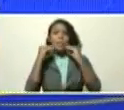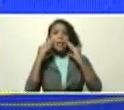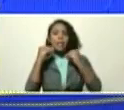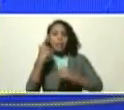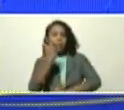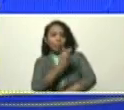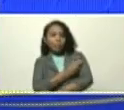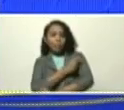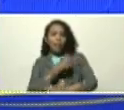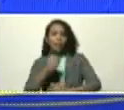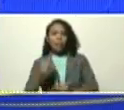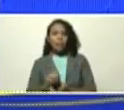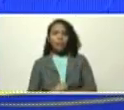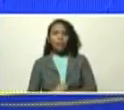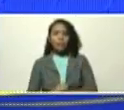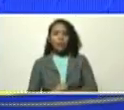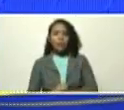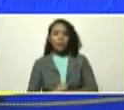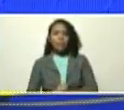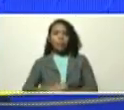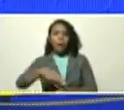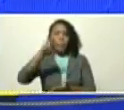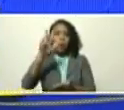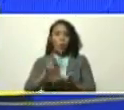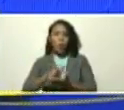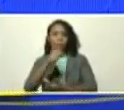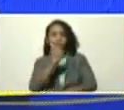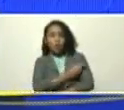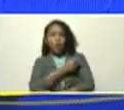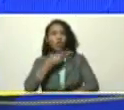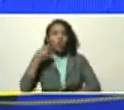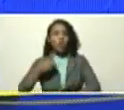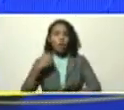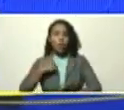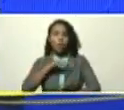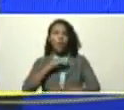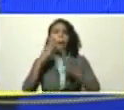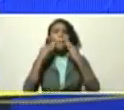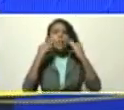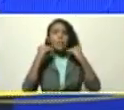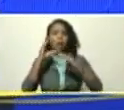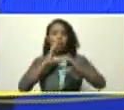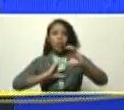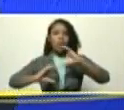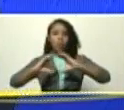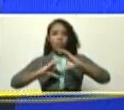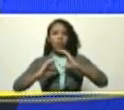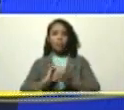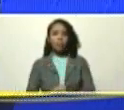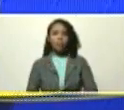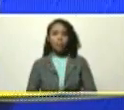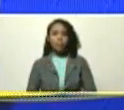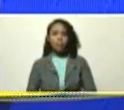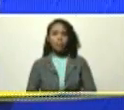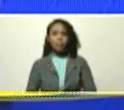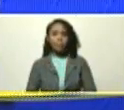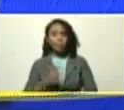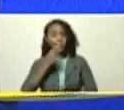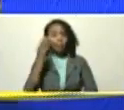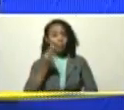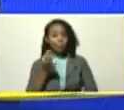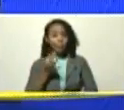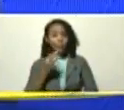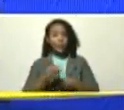vacuna, que certificó la vacuna desde nuestra experiencia científica. Y de verdad ha